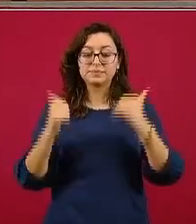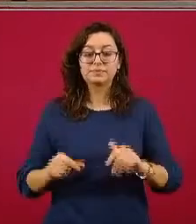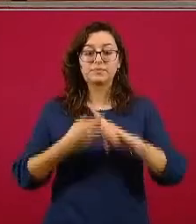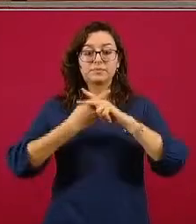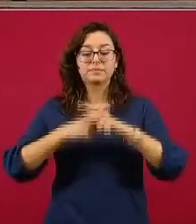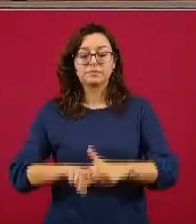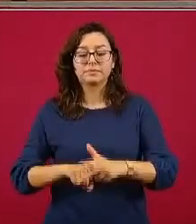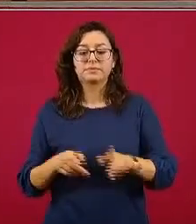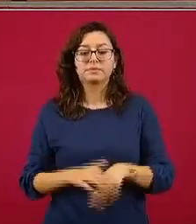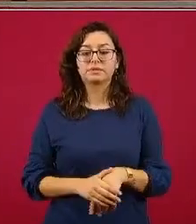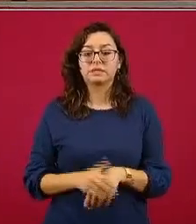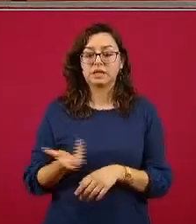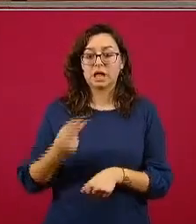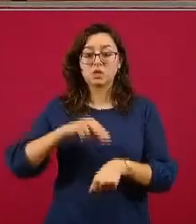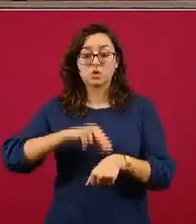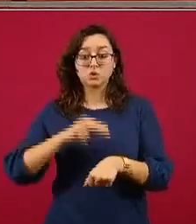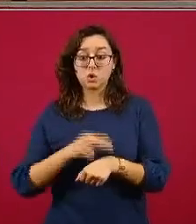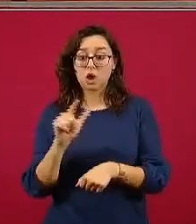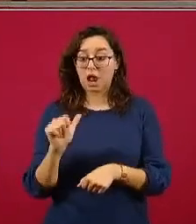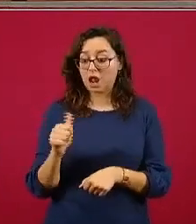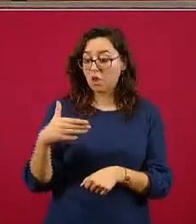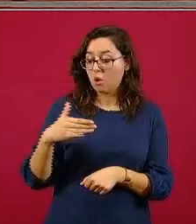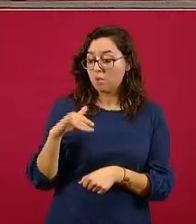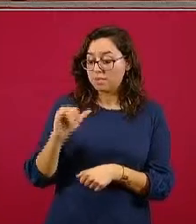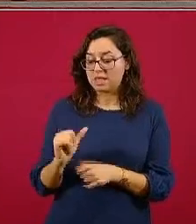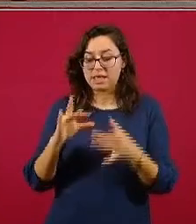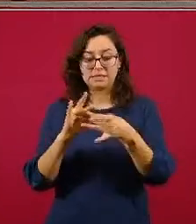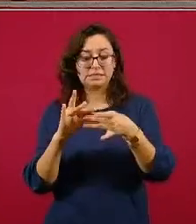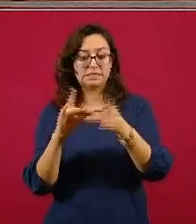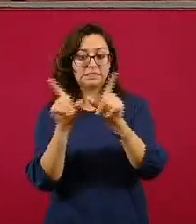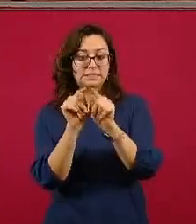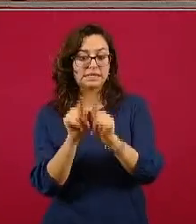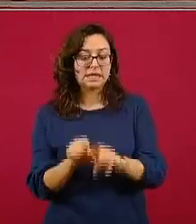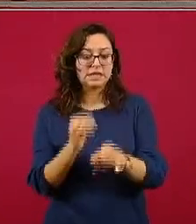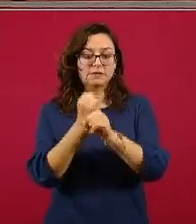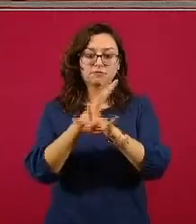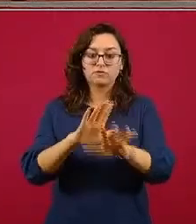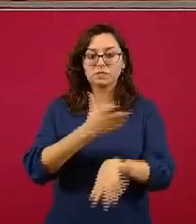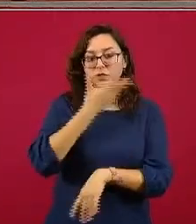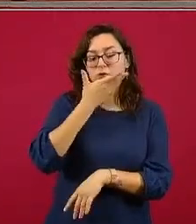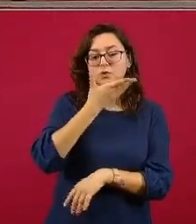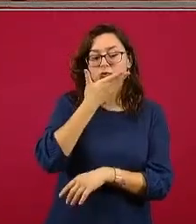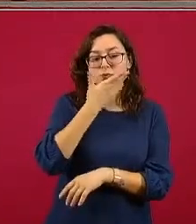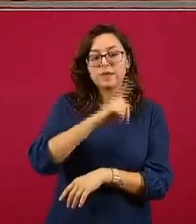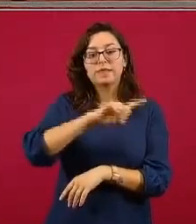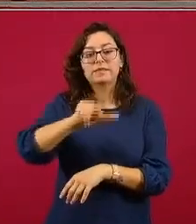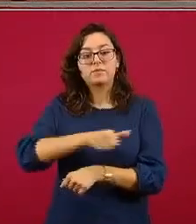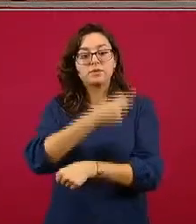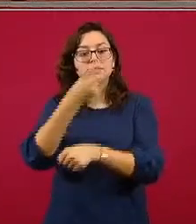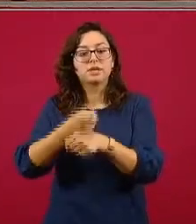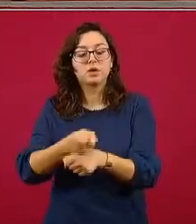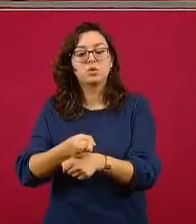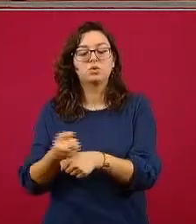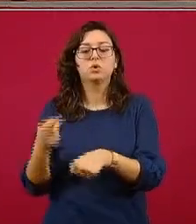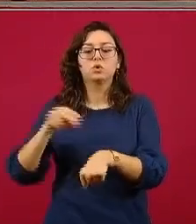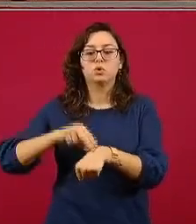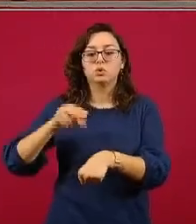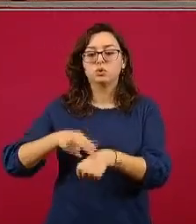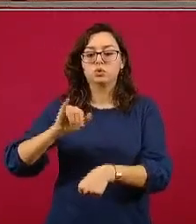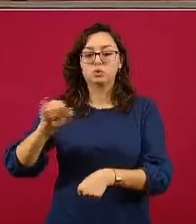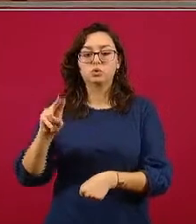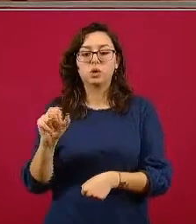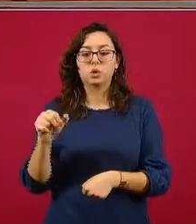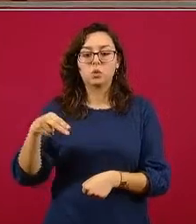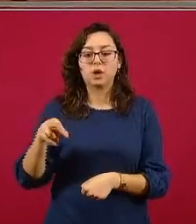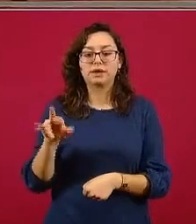siguiente manera. El doctor José Luis Salomía va a presentar en manera sintética el informe técnico y le pediré al doctor Juan Rivera si es tan amable